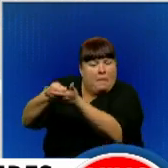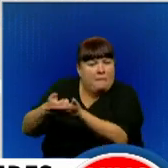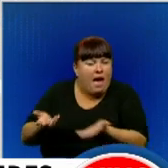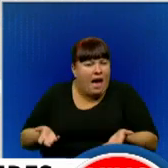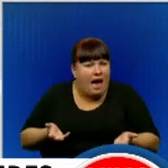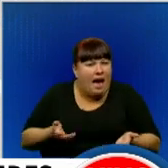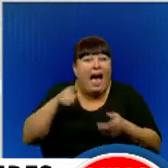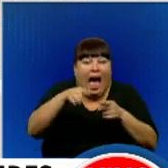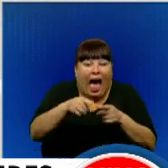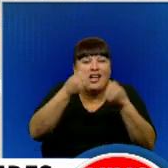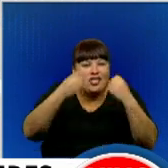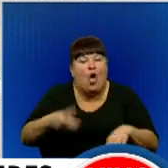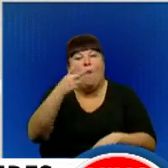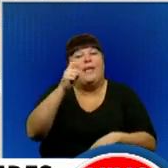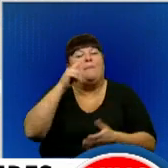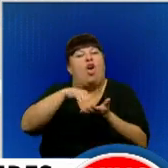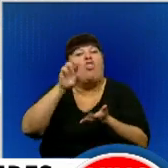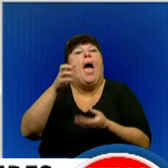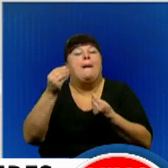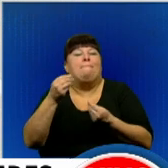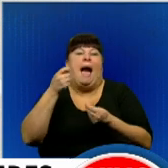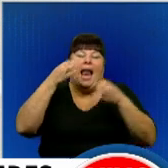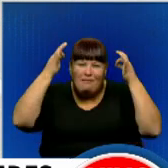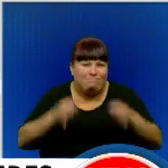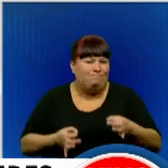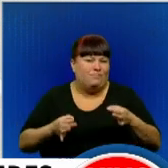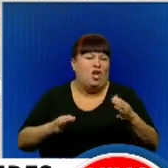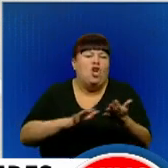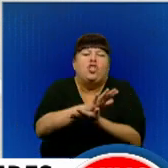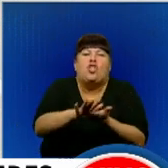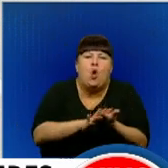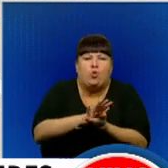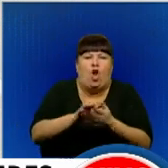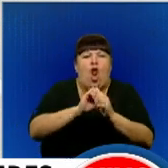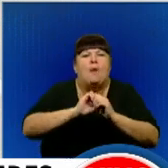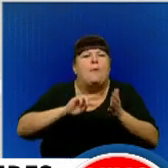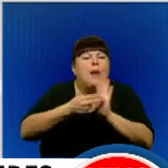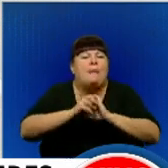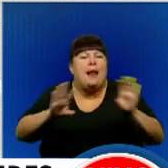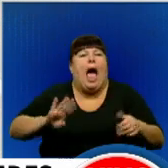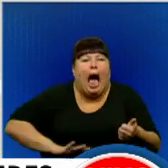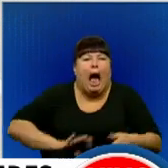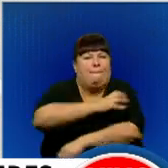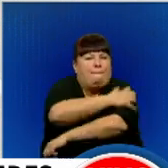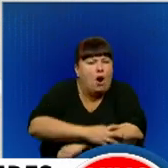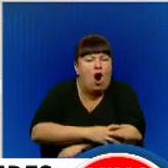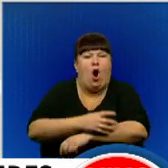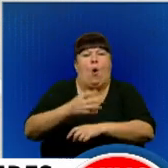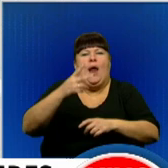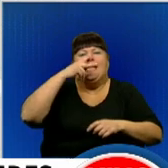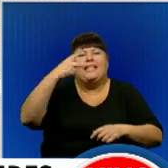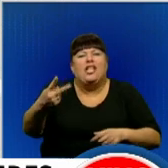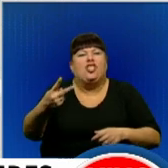ahí estarían los 20 mil millones de dólares para combatir de verdad los grandes males capitalista el hambre la pobreza sacar las